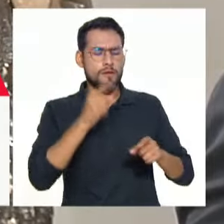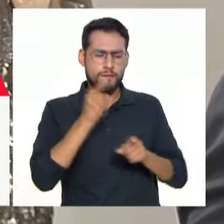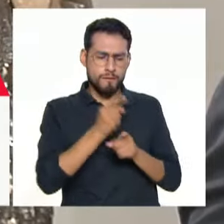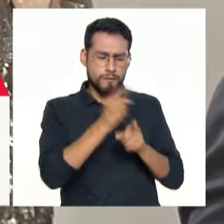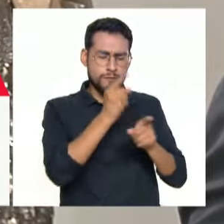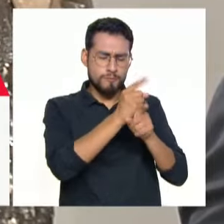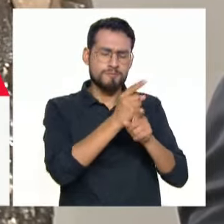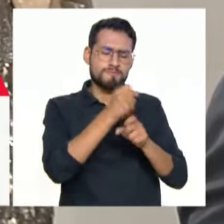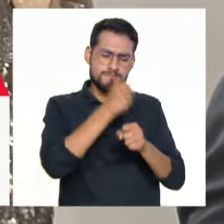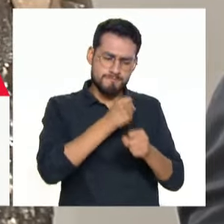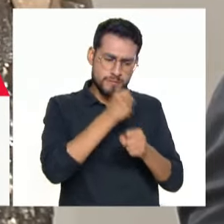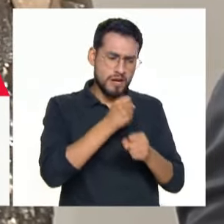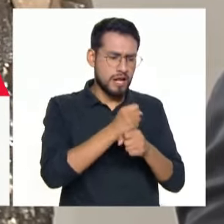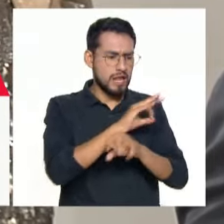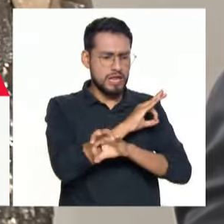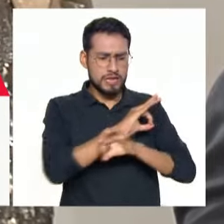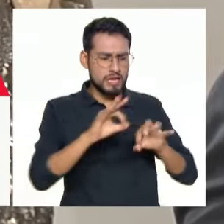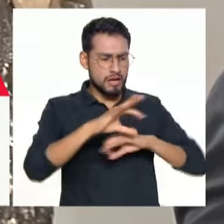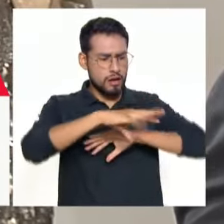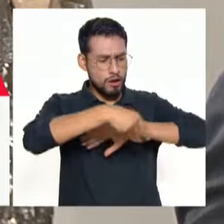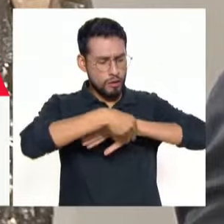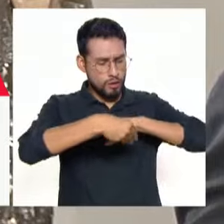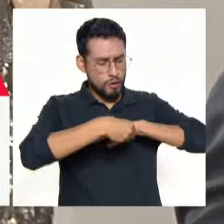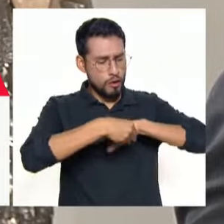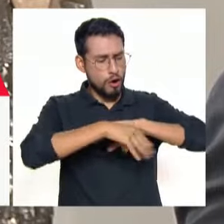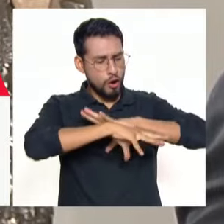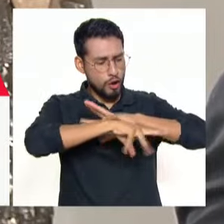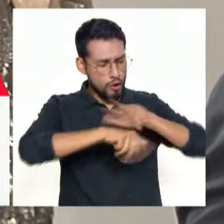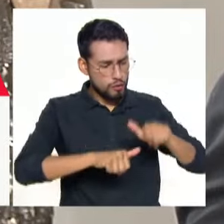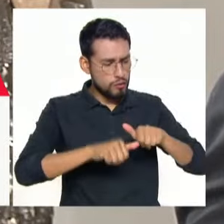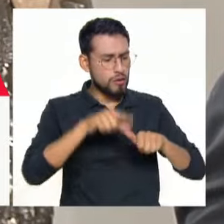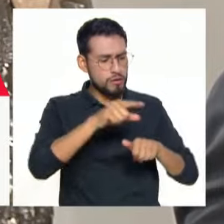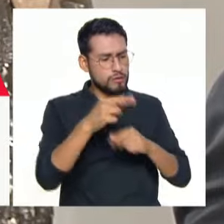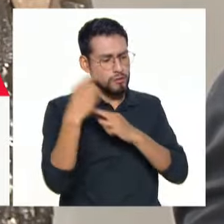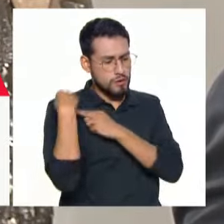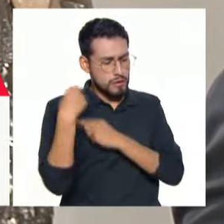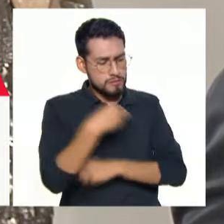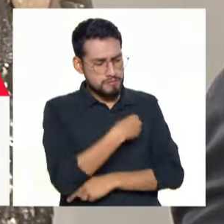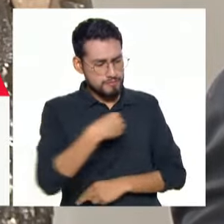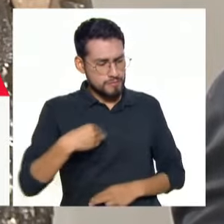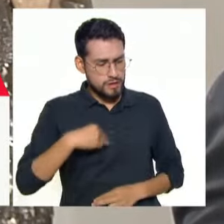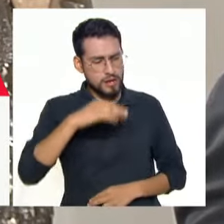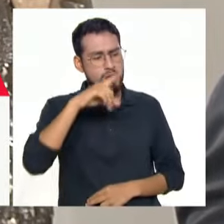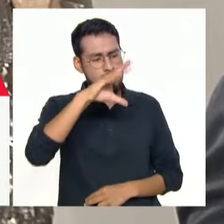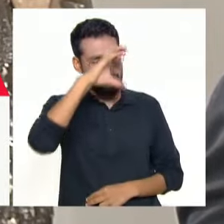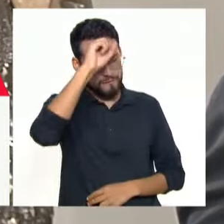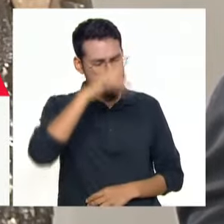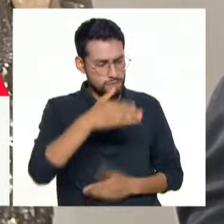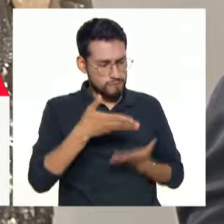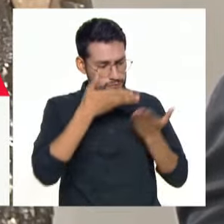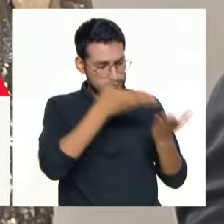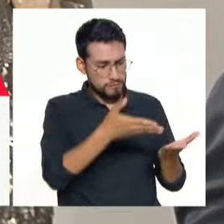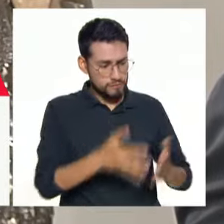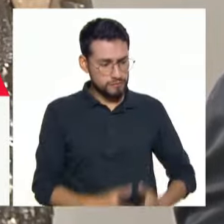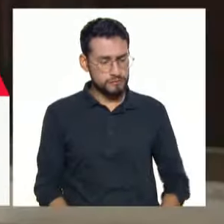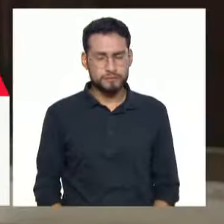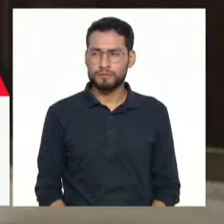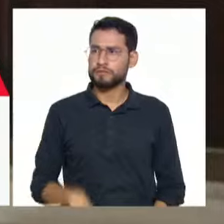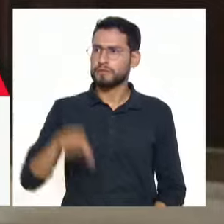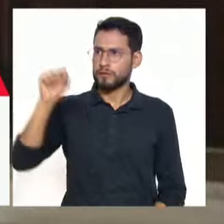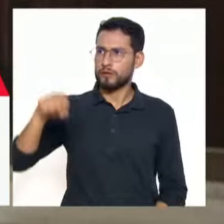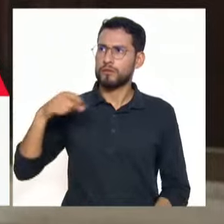y fielmente sin cometer actos de corrupción el cargo de ministro de Relaciones Exteriores que le confío?